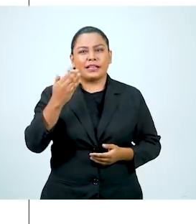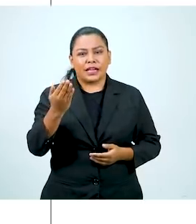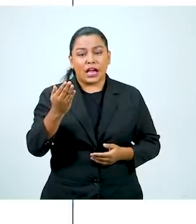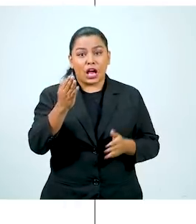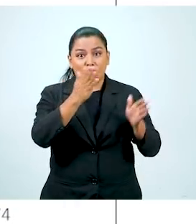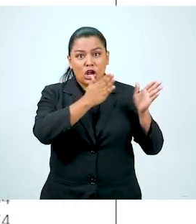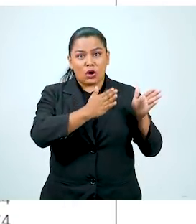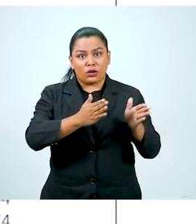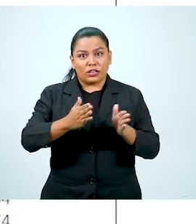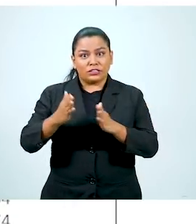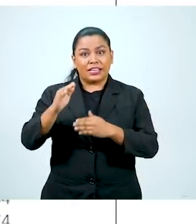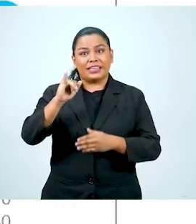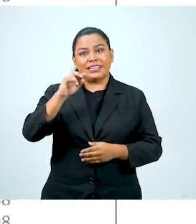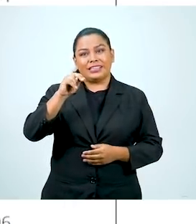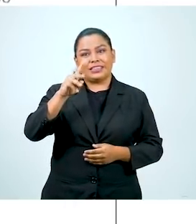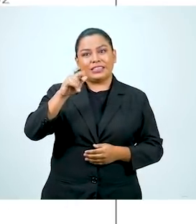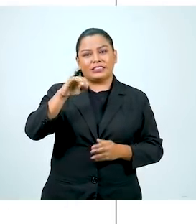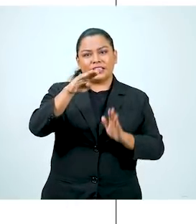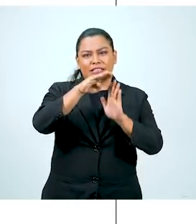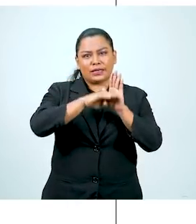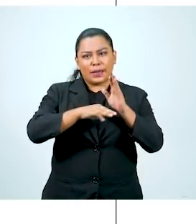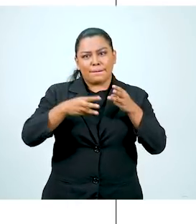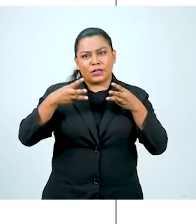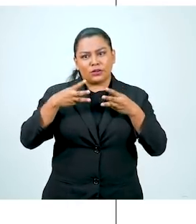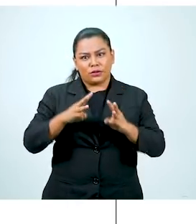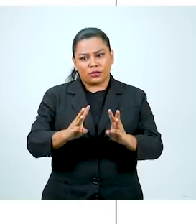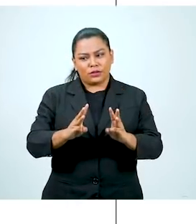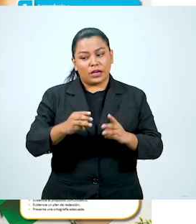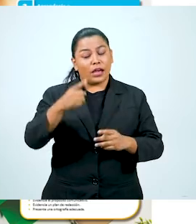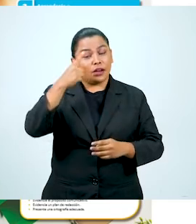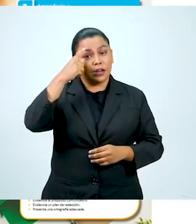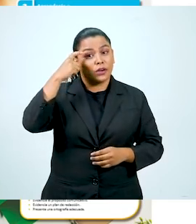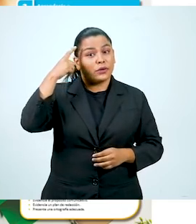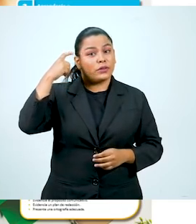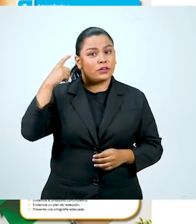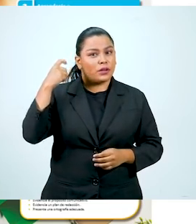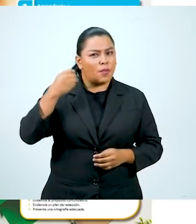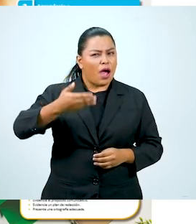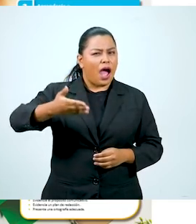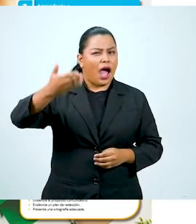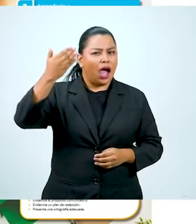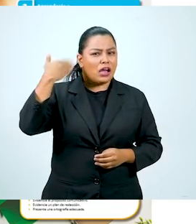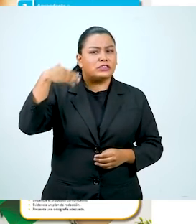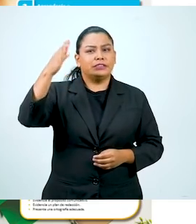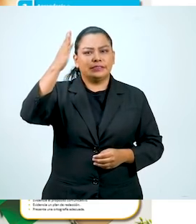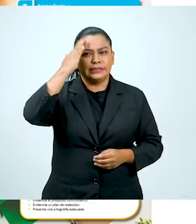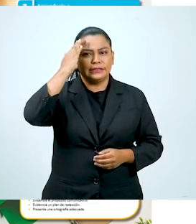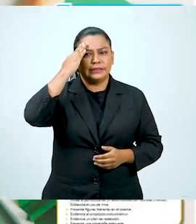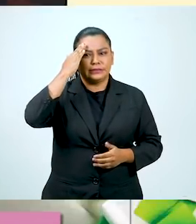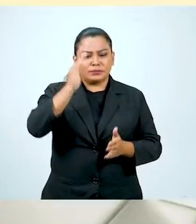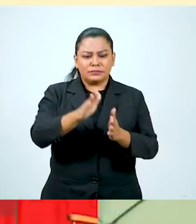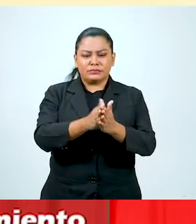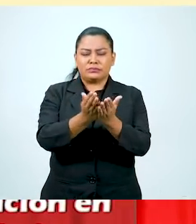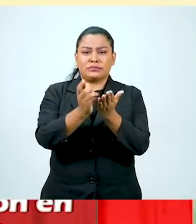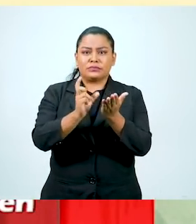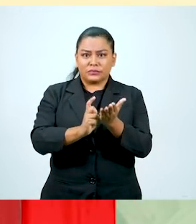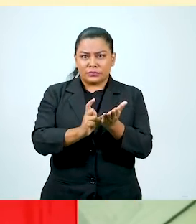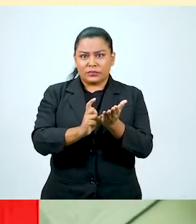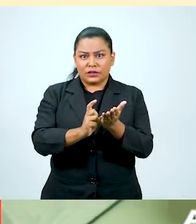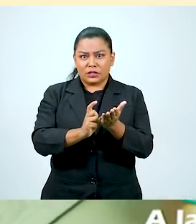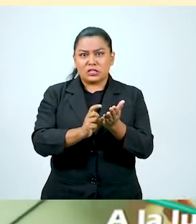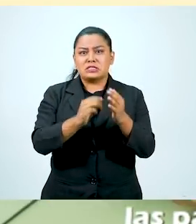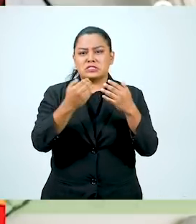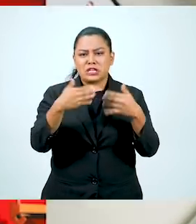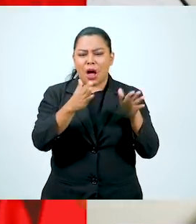la organización del índice de las guías metodológicas. Recordemos que anteriormente conocimos el libro de texto y